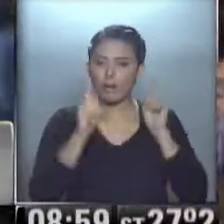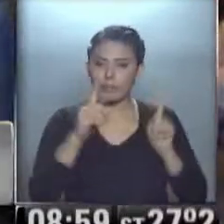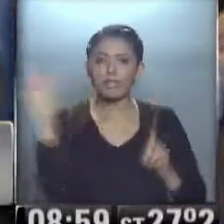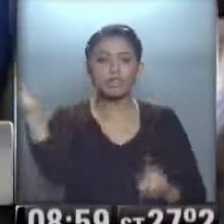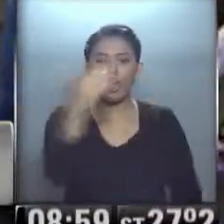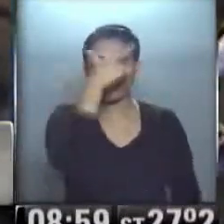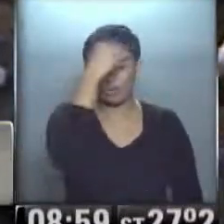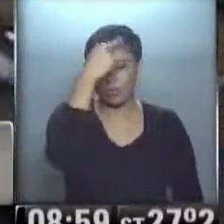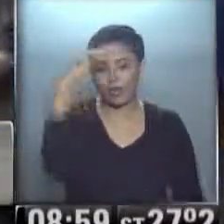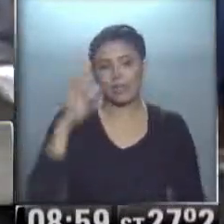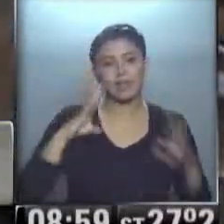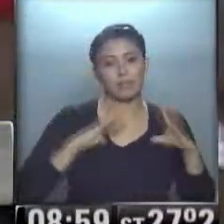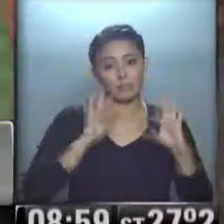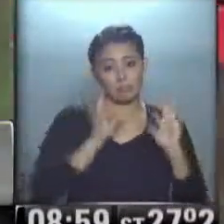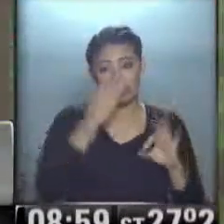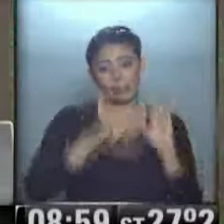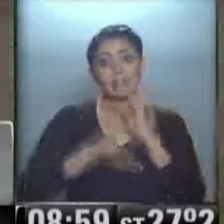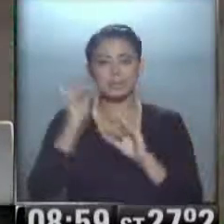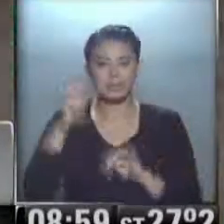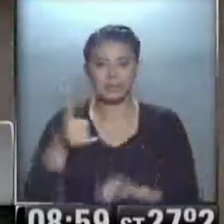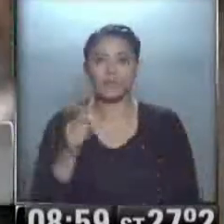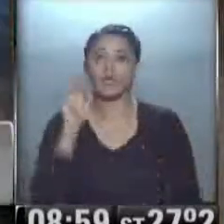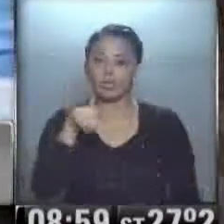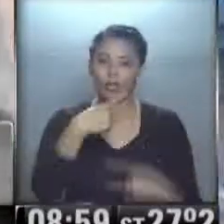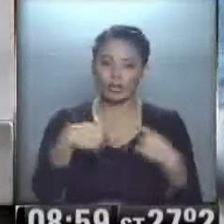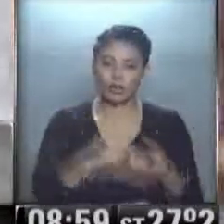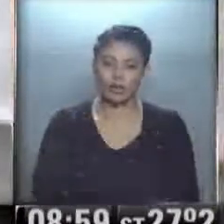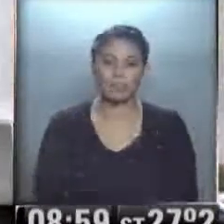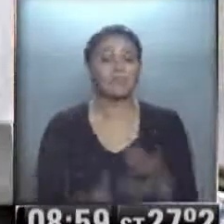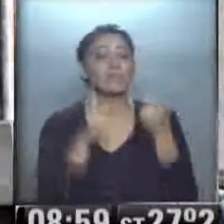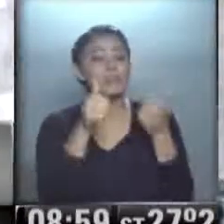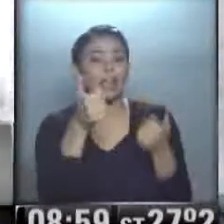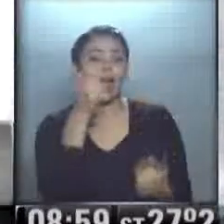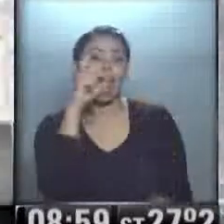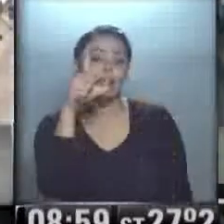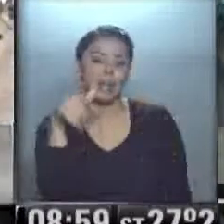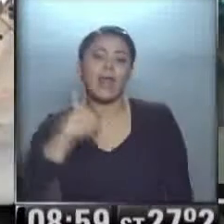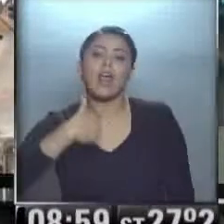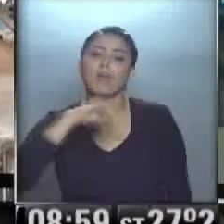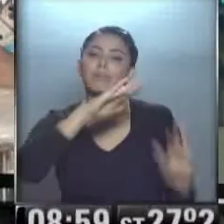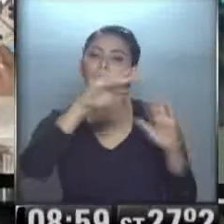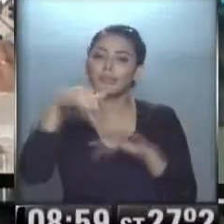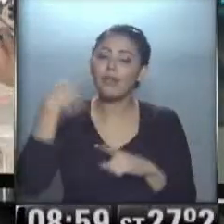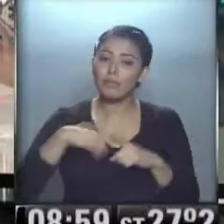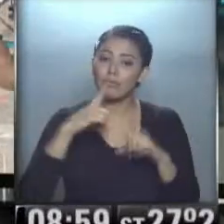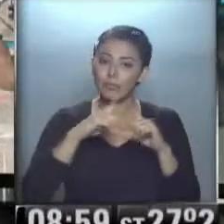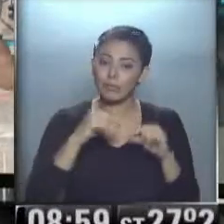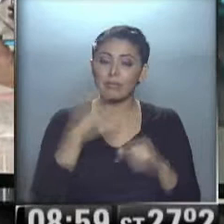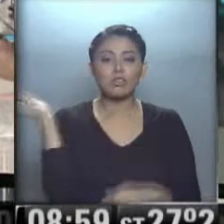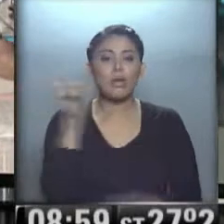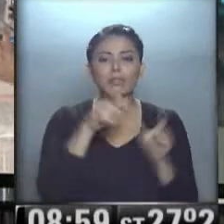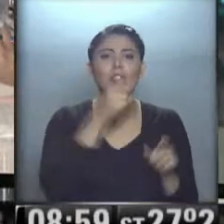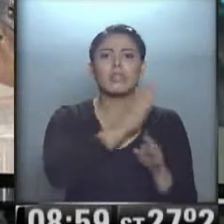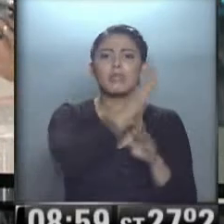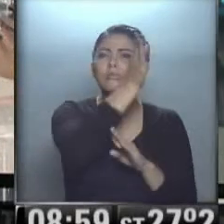salen desde aquí con los servicios en la terminal de retiro ustedes vienen ariel y claro mucho más heterogénea a esta fecha porque la gente va hacia diferentes